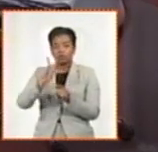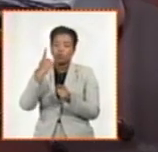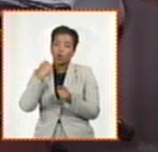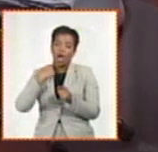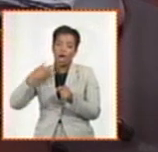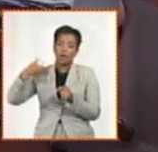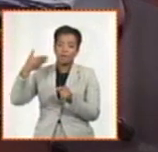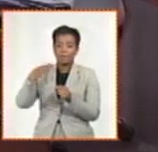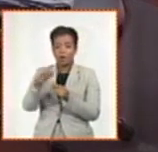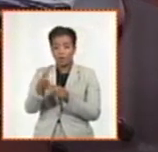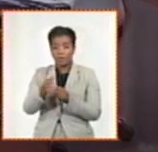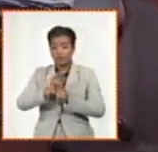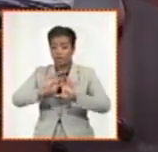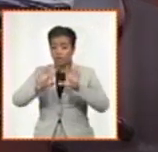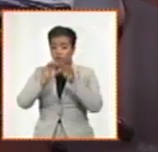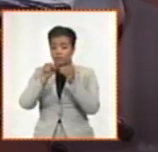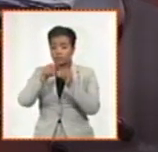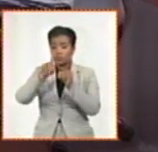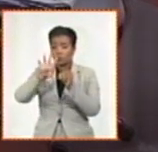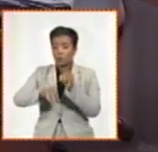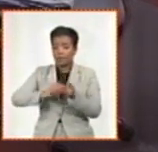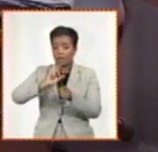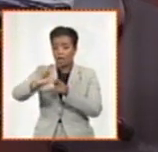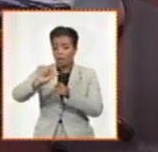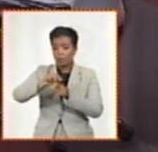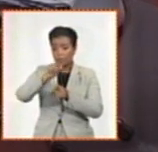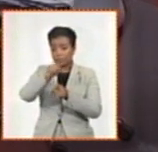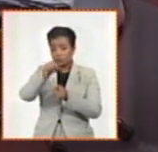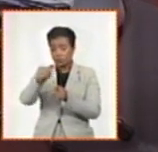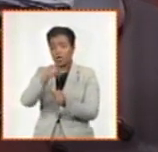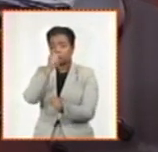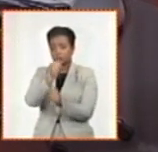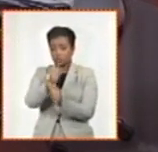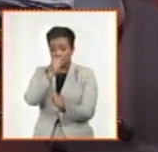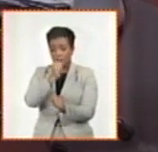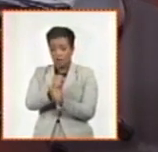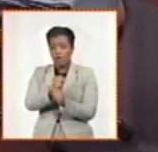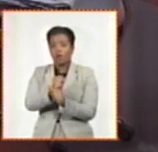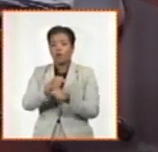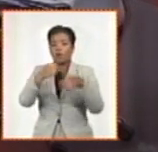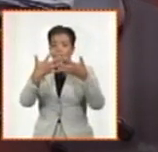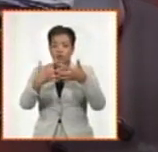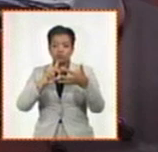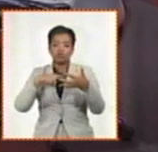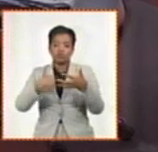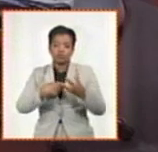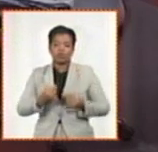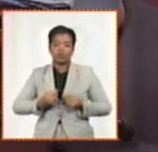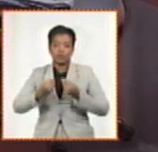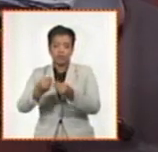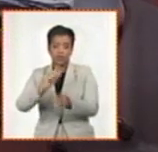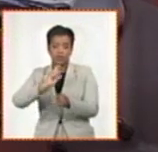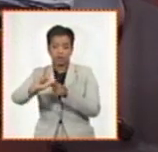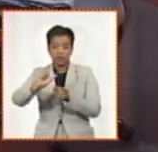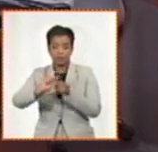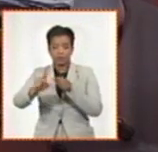hay más de 150 campesinos que ya están trabajando con los productos que nosotros elaboramos en la finca. Es decir, que Artemisa